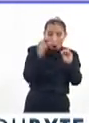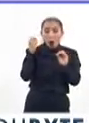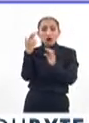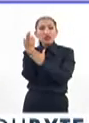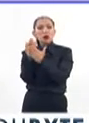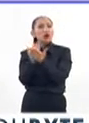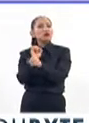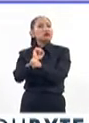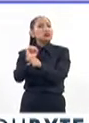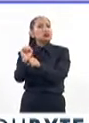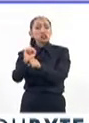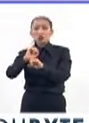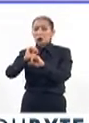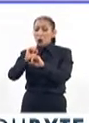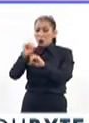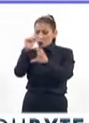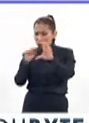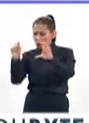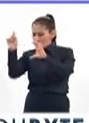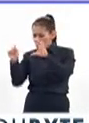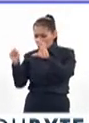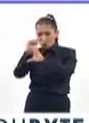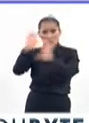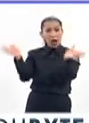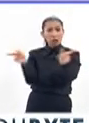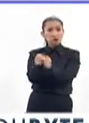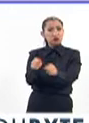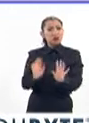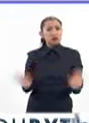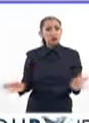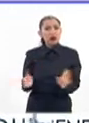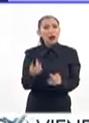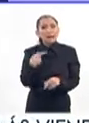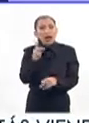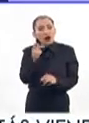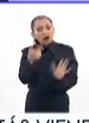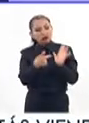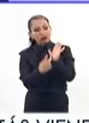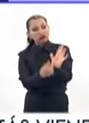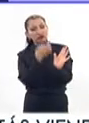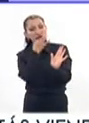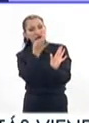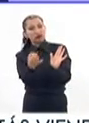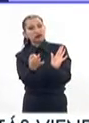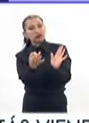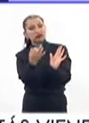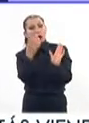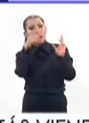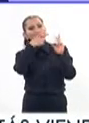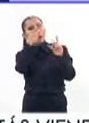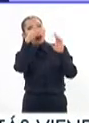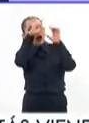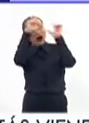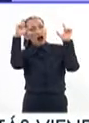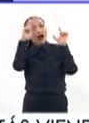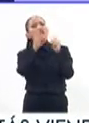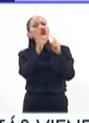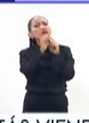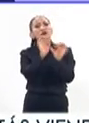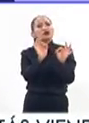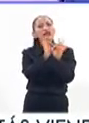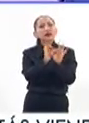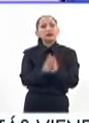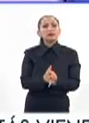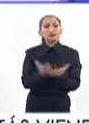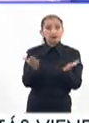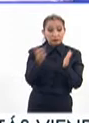tuyo que de repente sea un gato con 4 trazos, 5 trazos, pero con un mensaje sensacional? ¿Dónde radica la